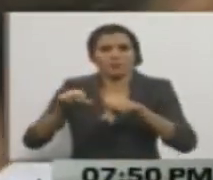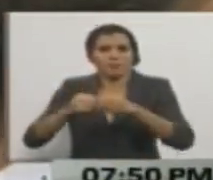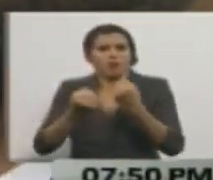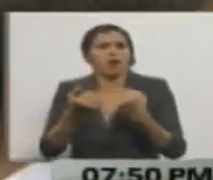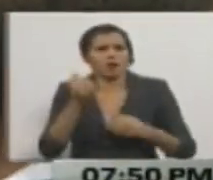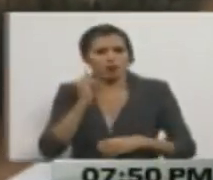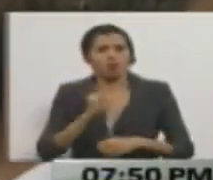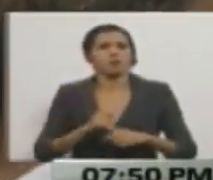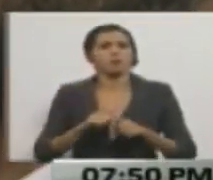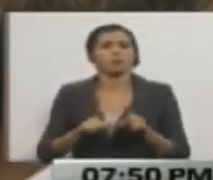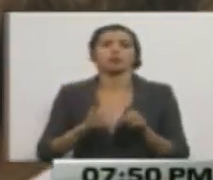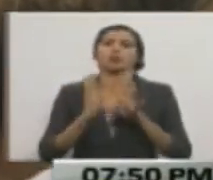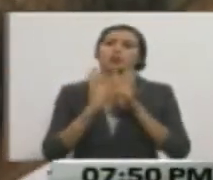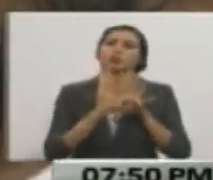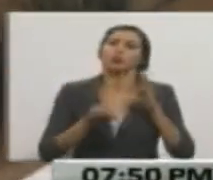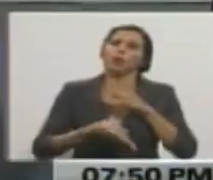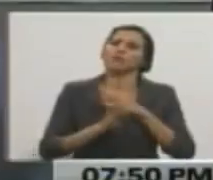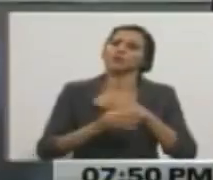pero siguen las colas.